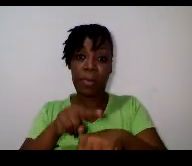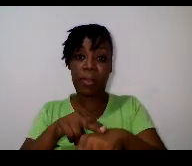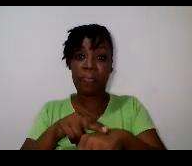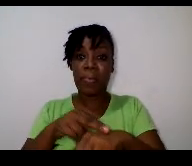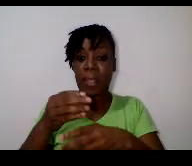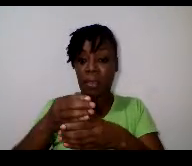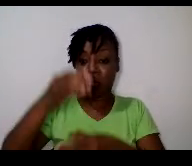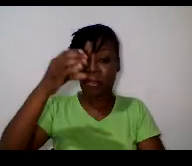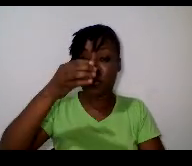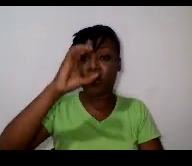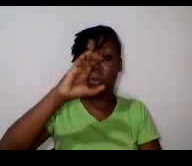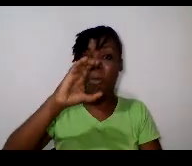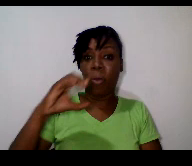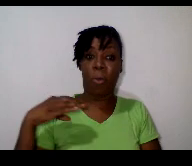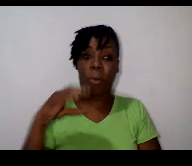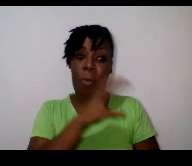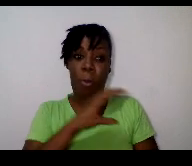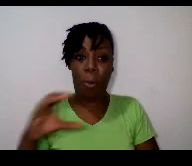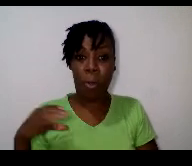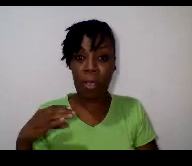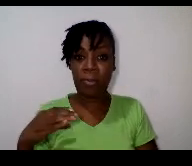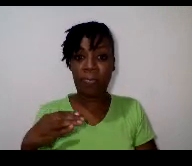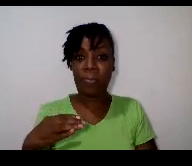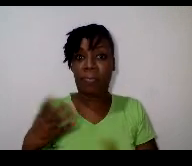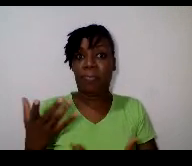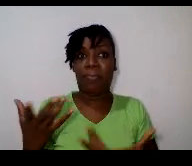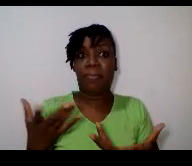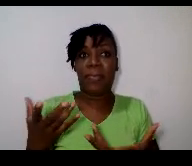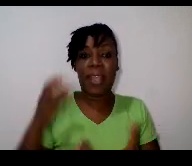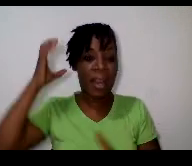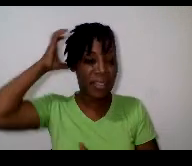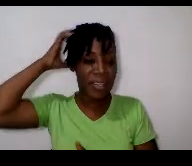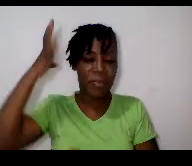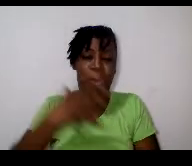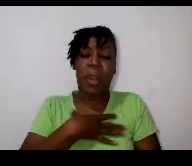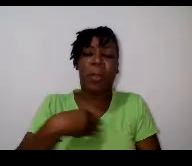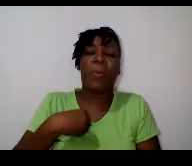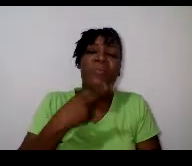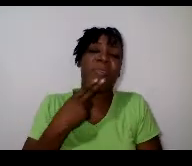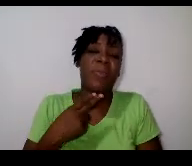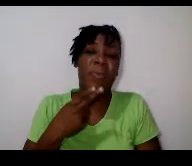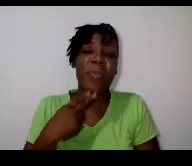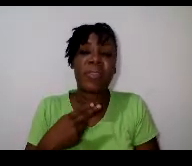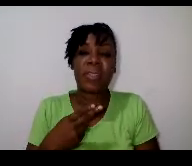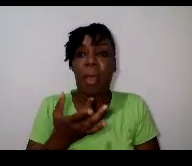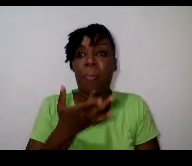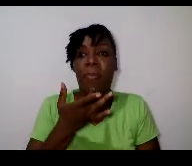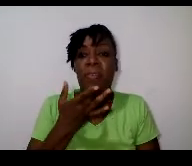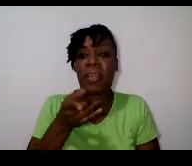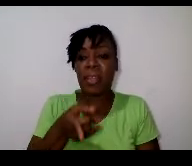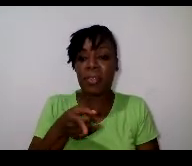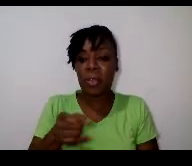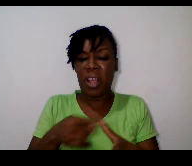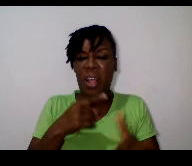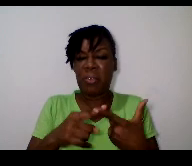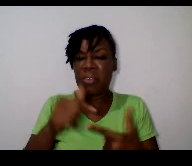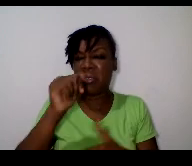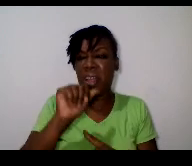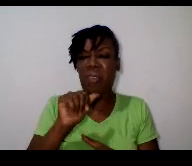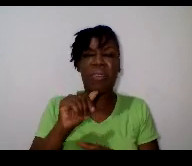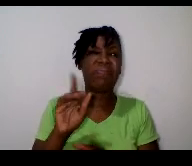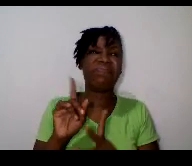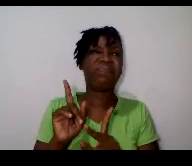con una gaseosa, al cerebro le encanta lo dulce. Y entonces va a preferir eso y ya el agua no le va a resultar interesante.